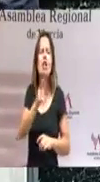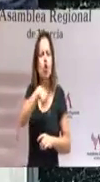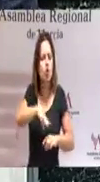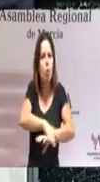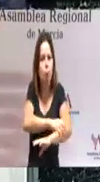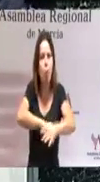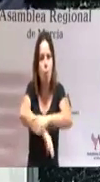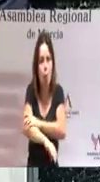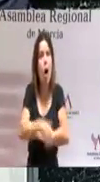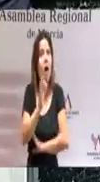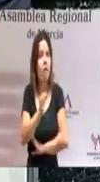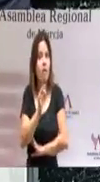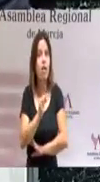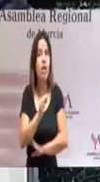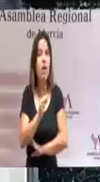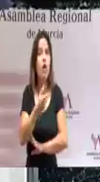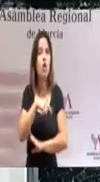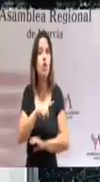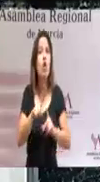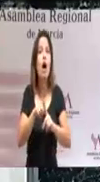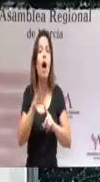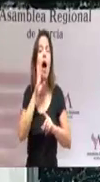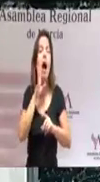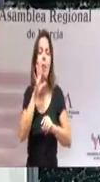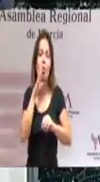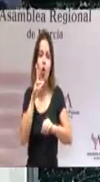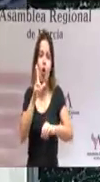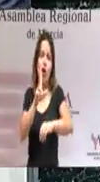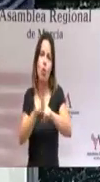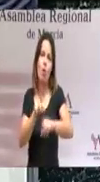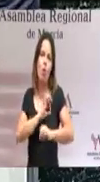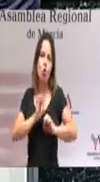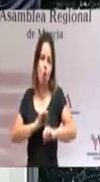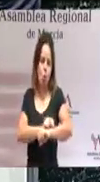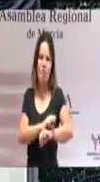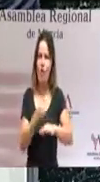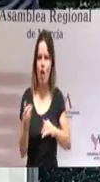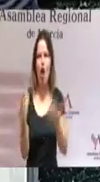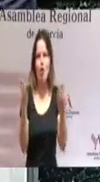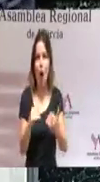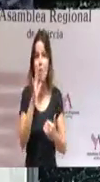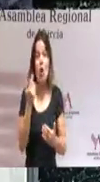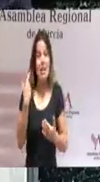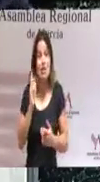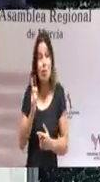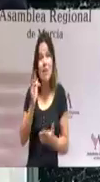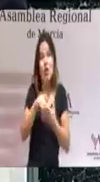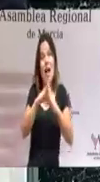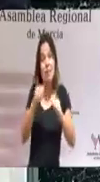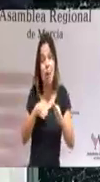camisa. Es verdad que no teníamos gemelos para quitarnos, pero nada más al mes de entrar en esta misma